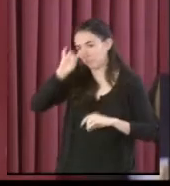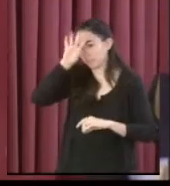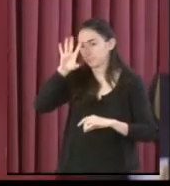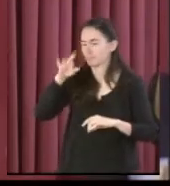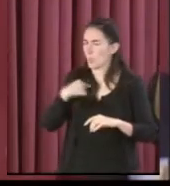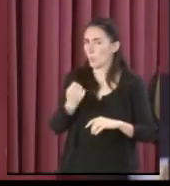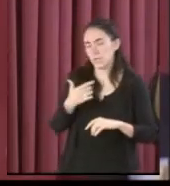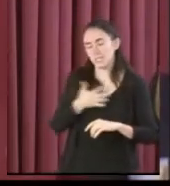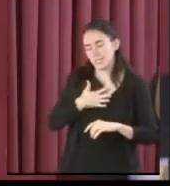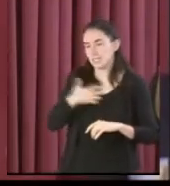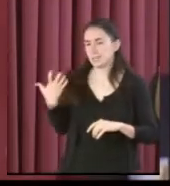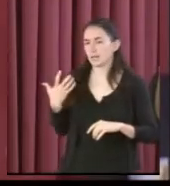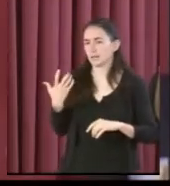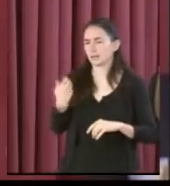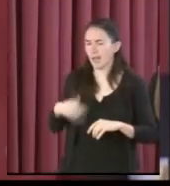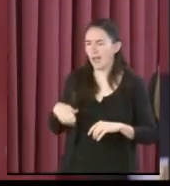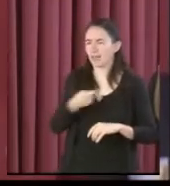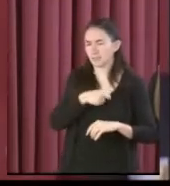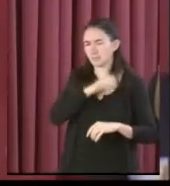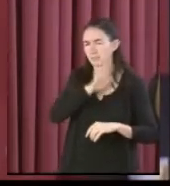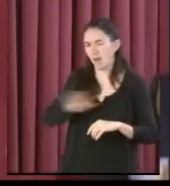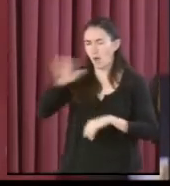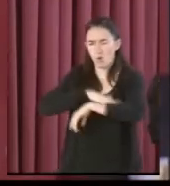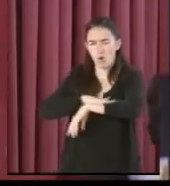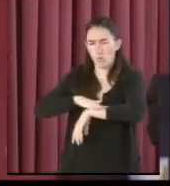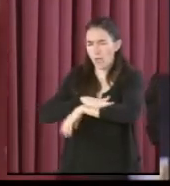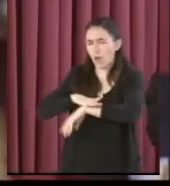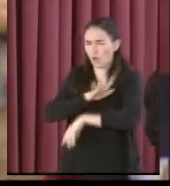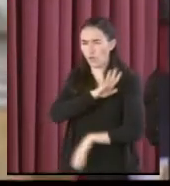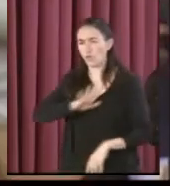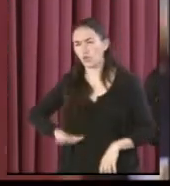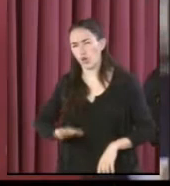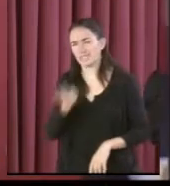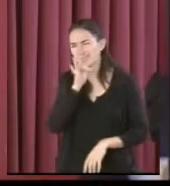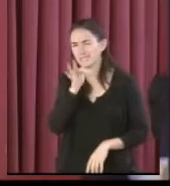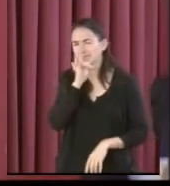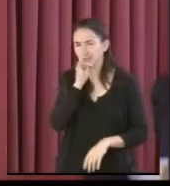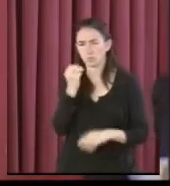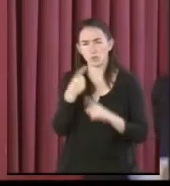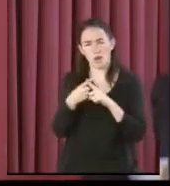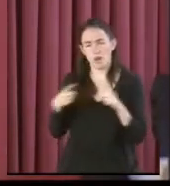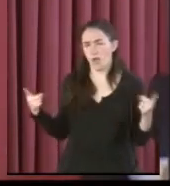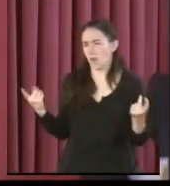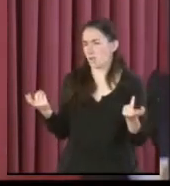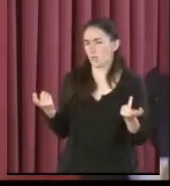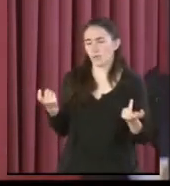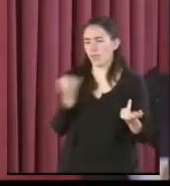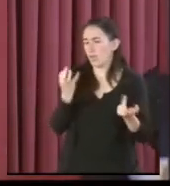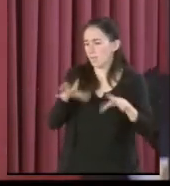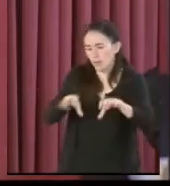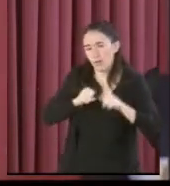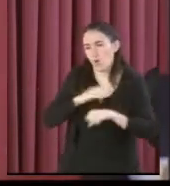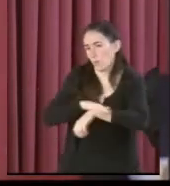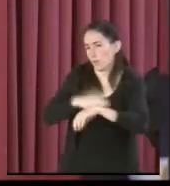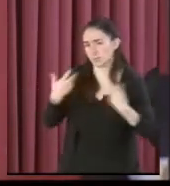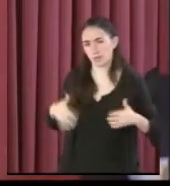de España en funciones durante ya 296 días, situación que pone en riesgo la recuperación económica y entraña